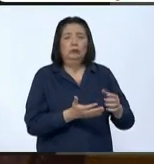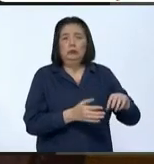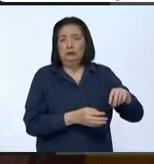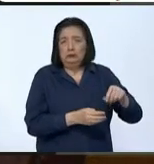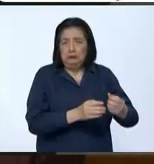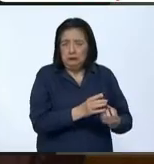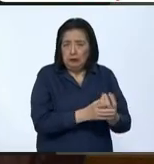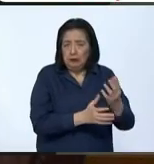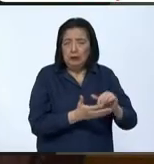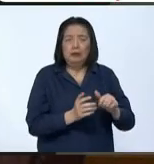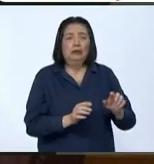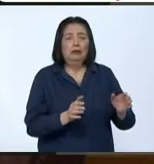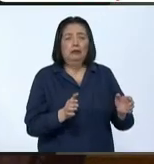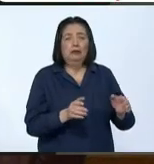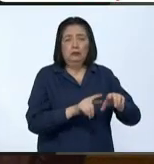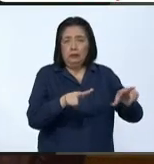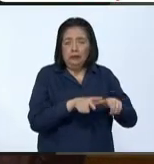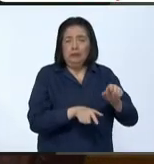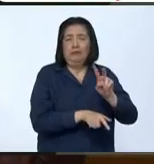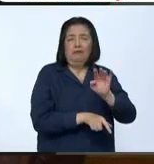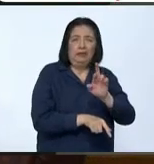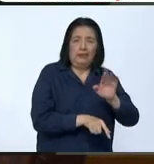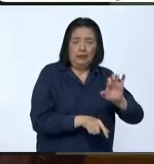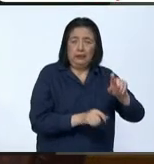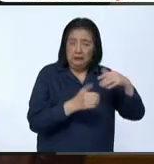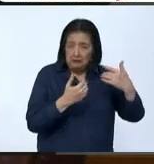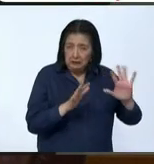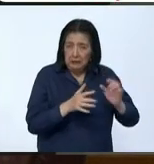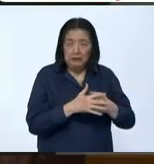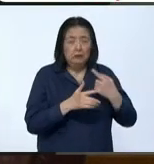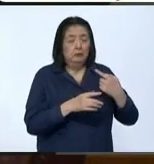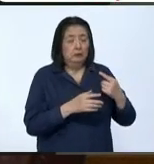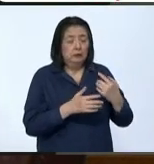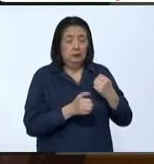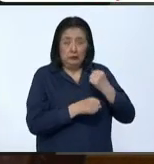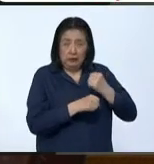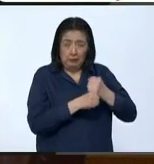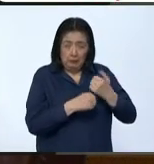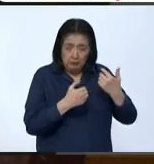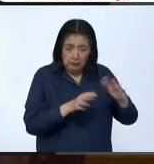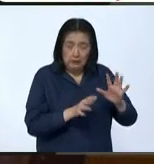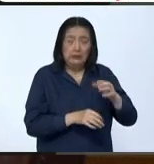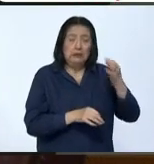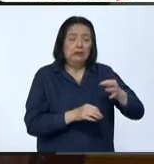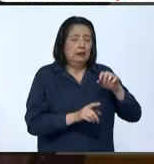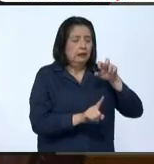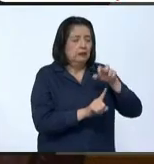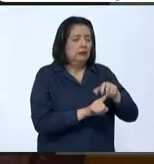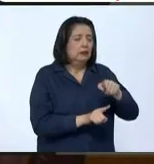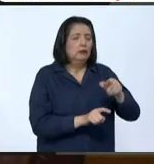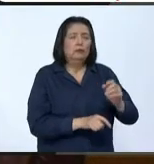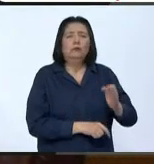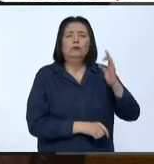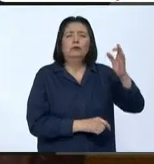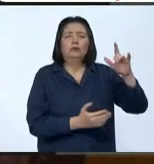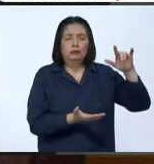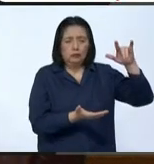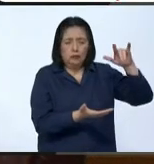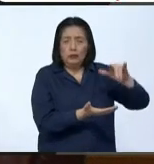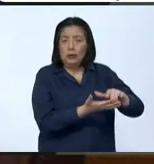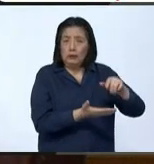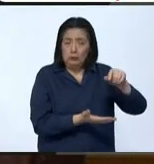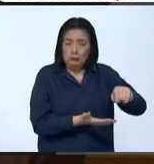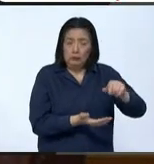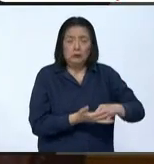entre sus primeras gestiones ya podemos anunciar que se ha confirmado la ubicación de un futuro aeropuerto del